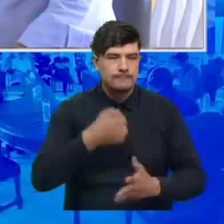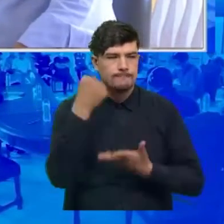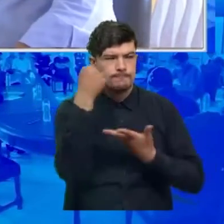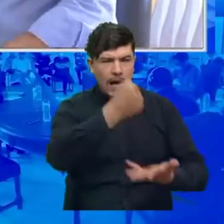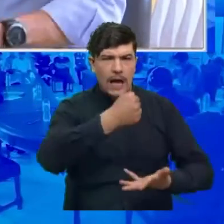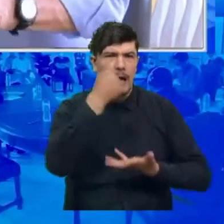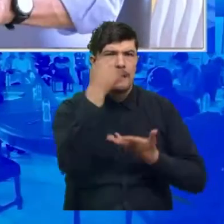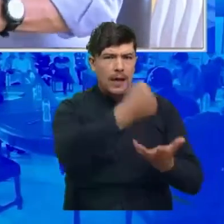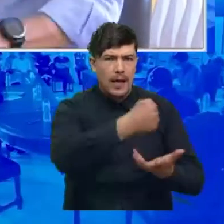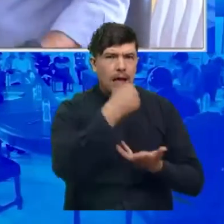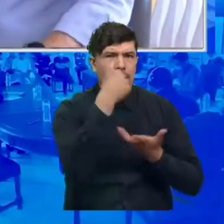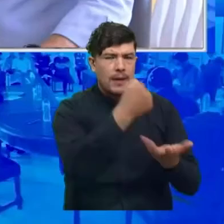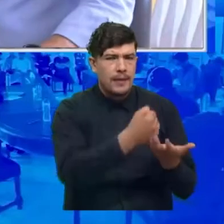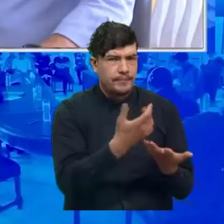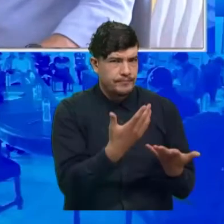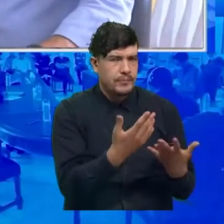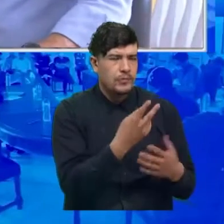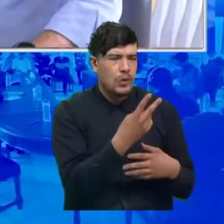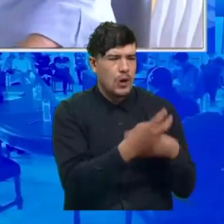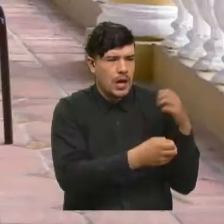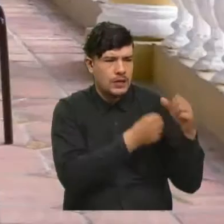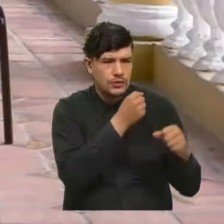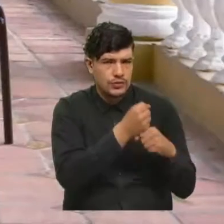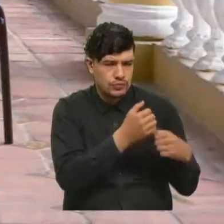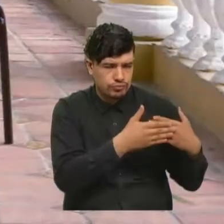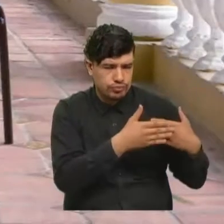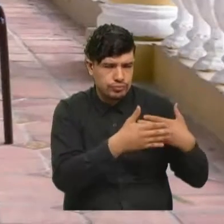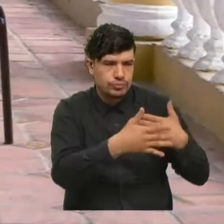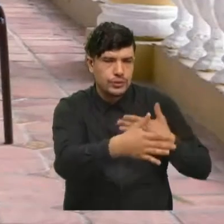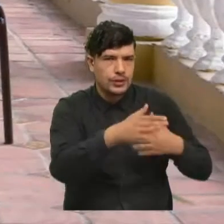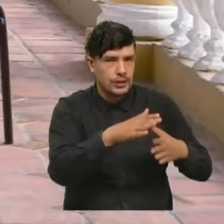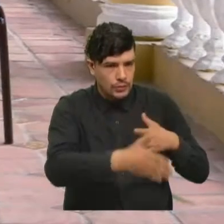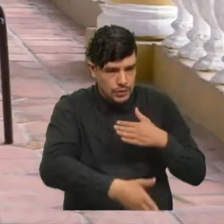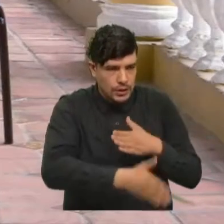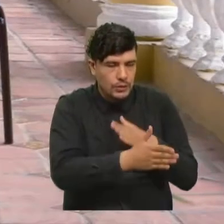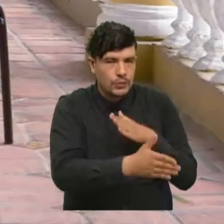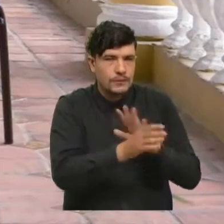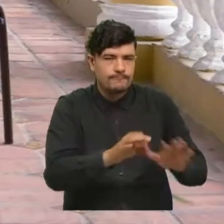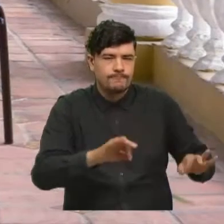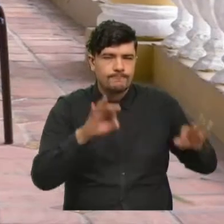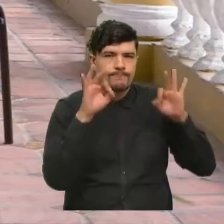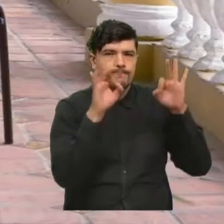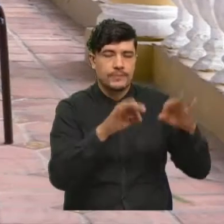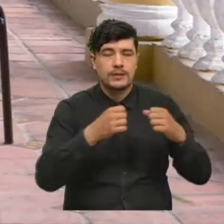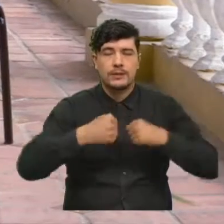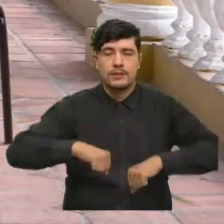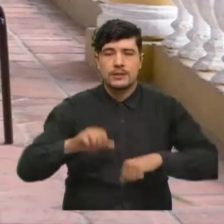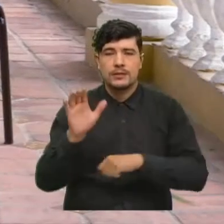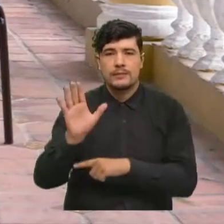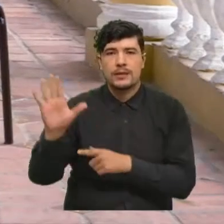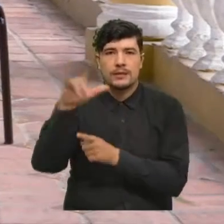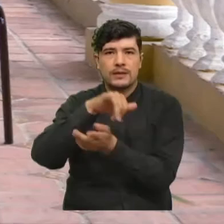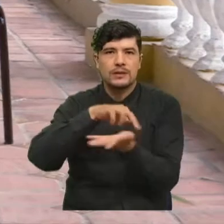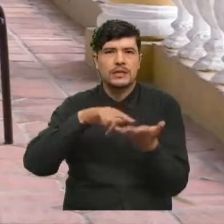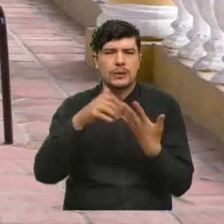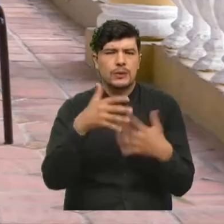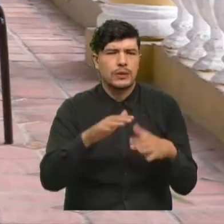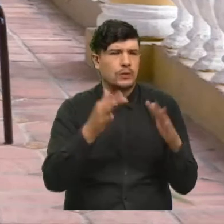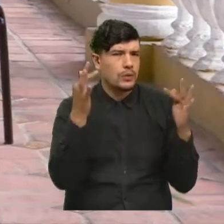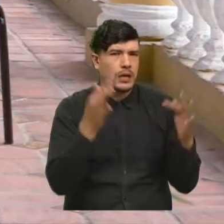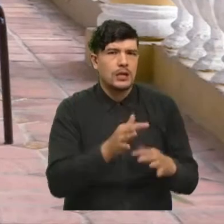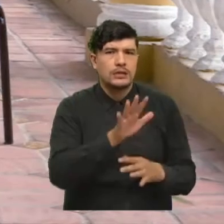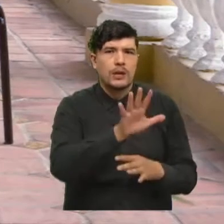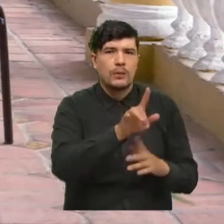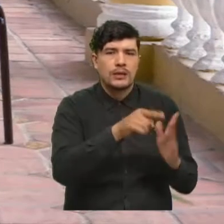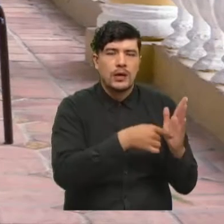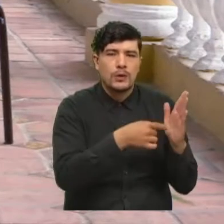esto en estos dos primeros años donde pues el departamento hace todo un esfuerzo más de 51 mil millones de pesos por